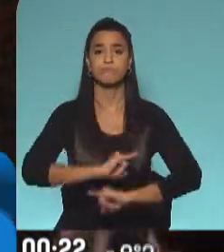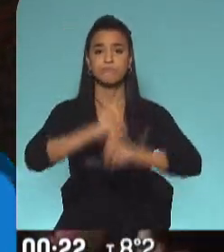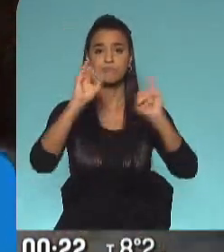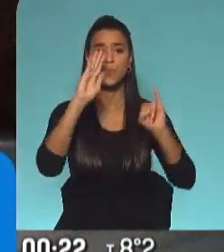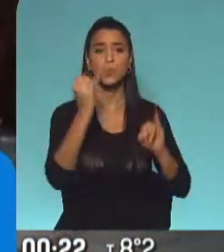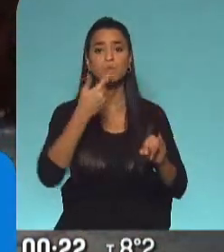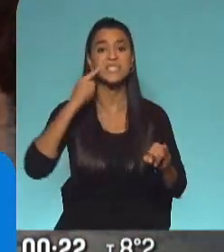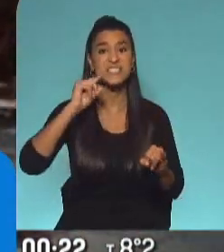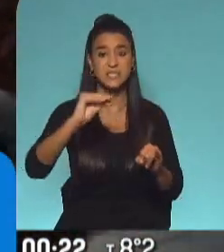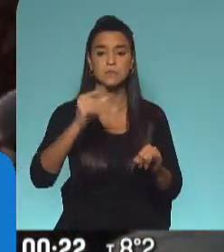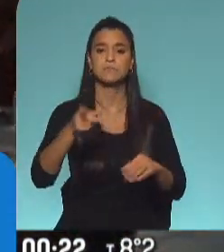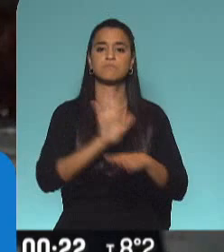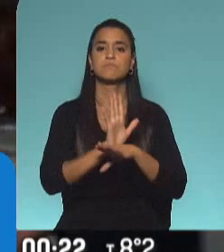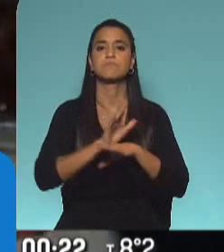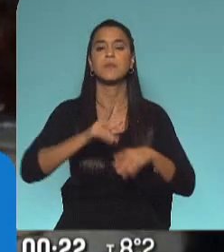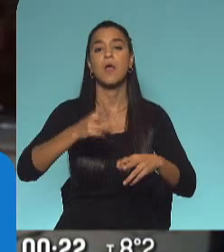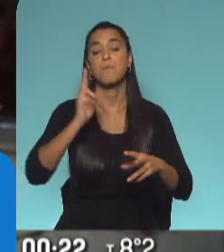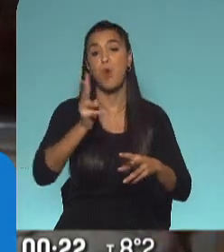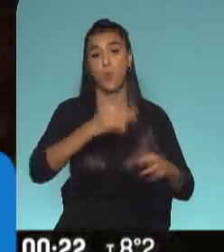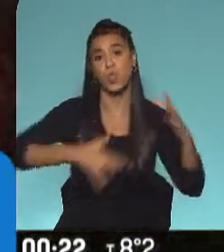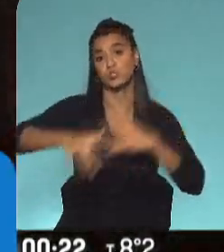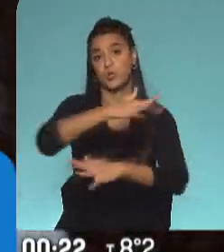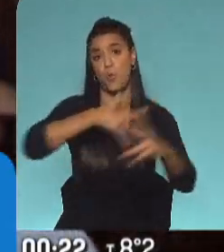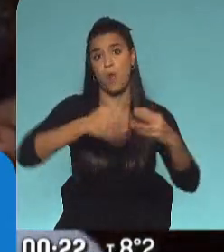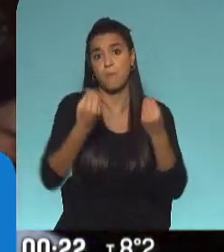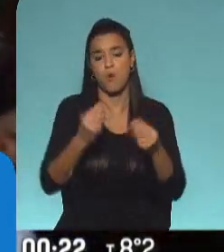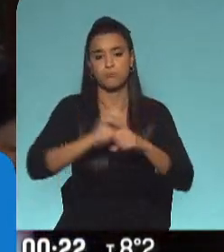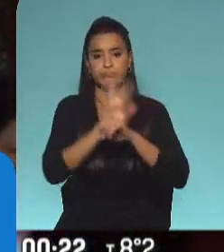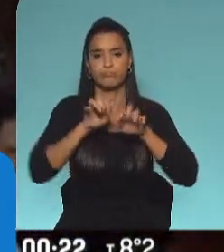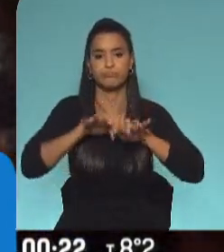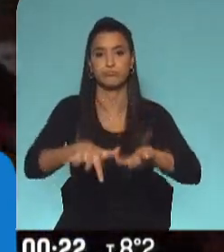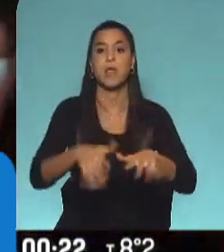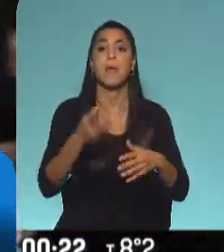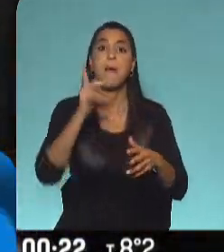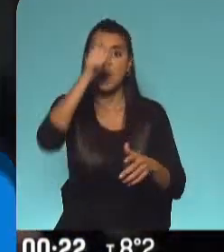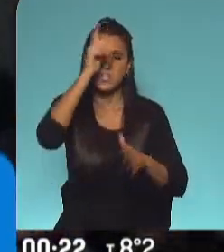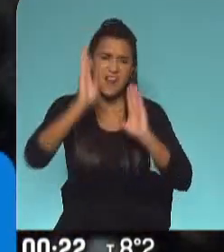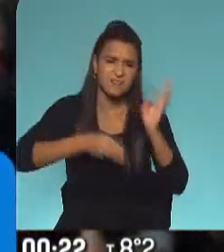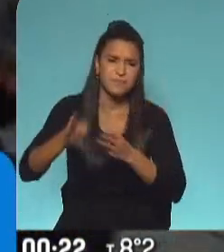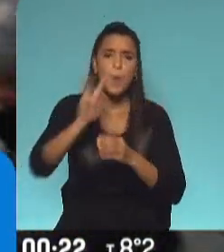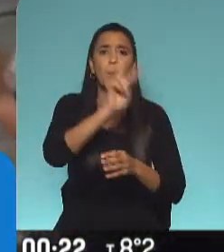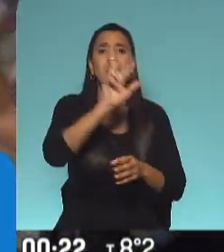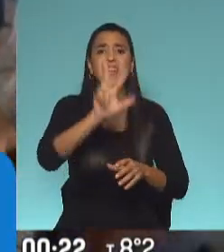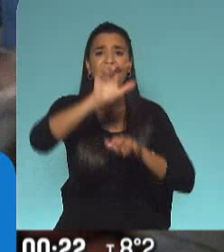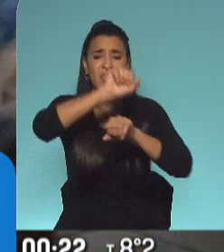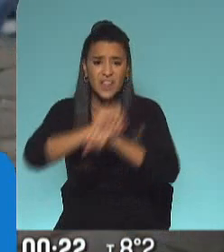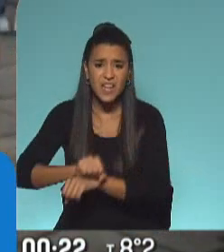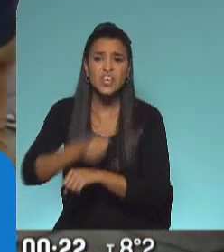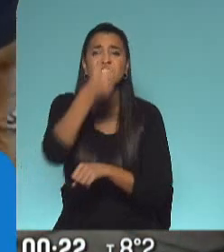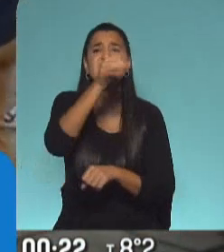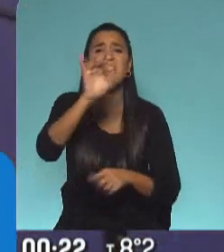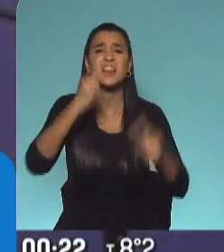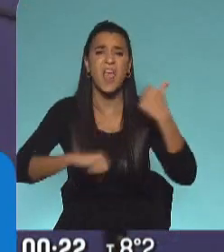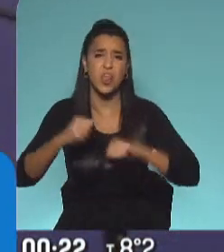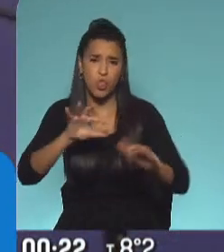de reimplantar el toque de queda por el avance del coronavirus. La represión policial dejó 23 detenidos y al menos 60